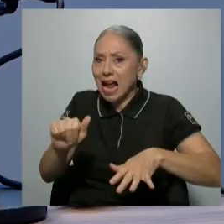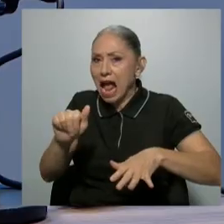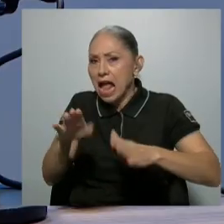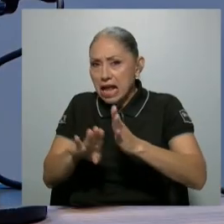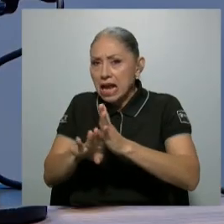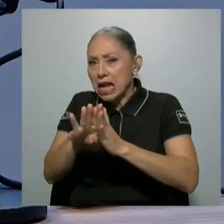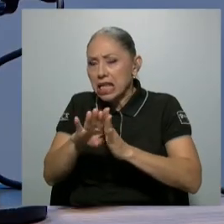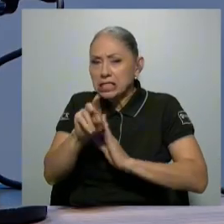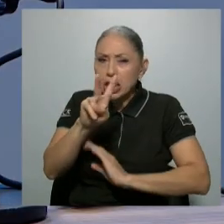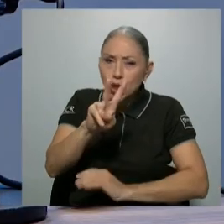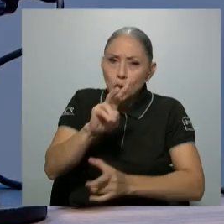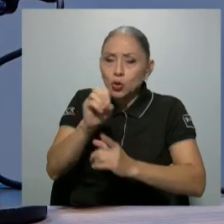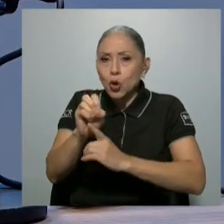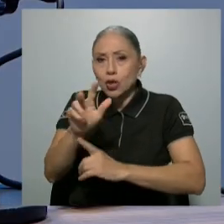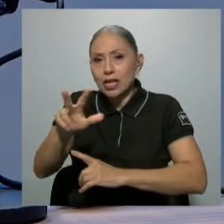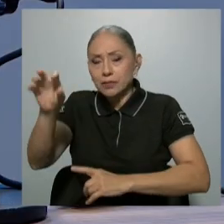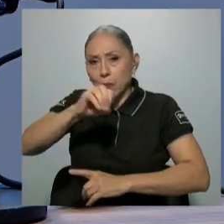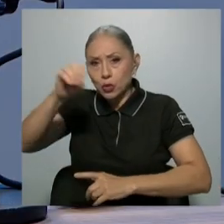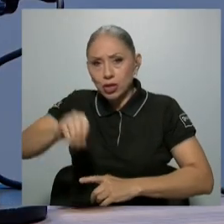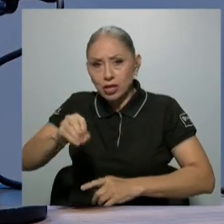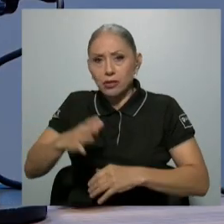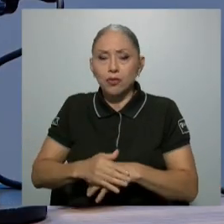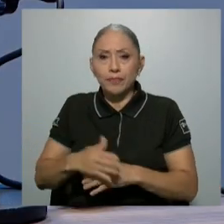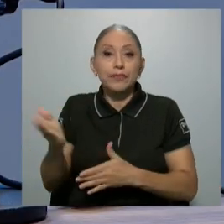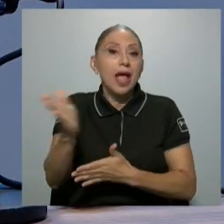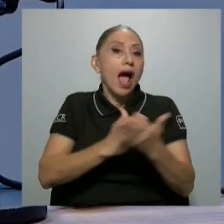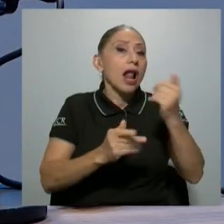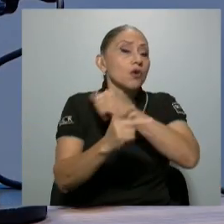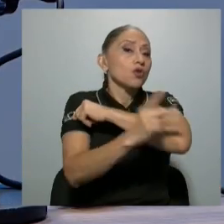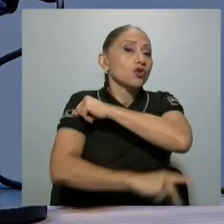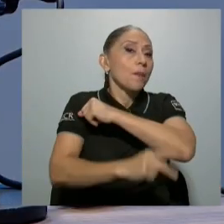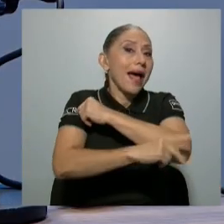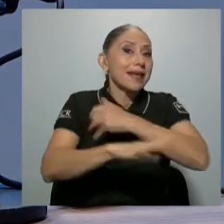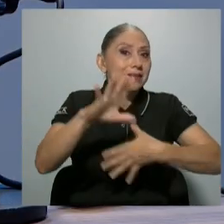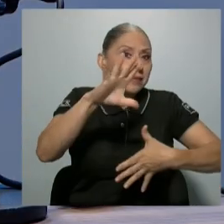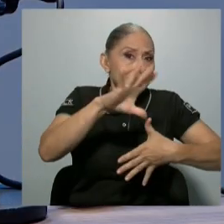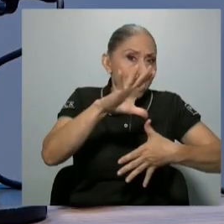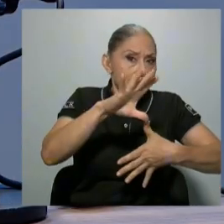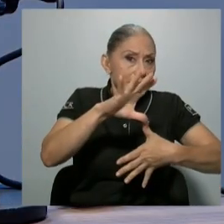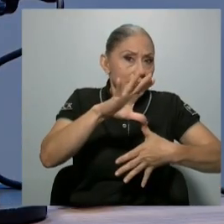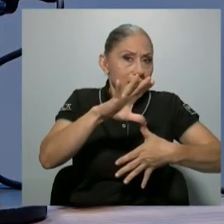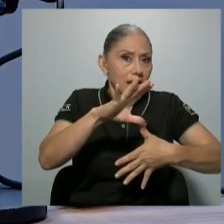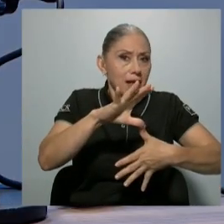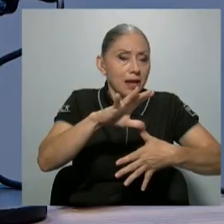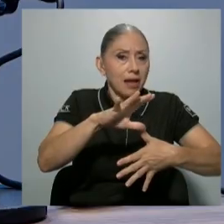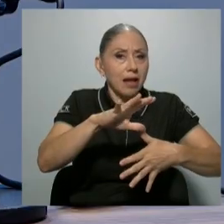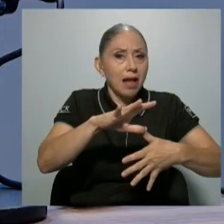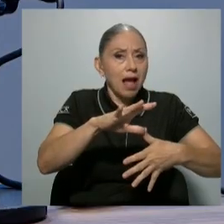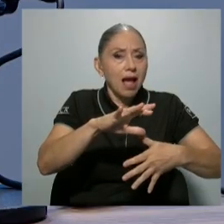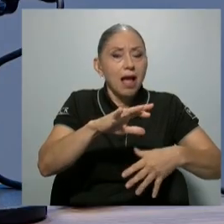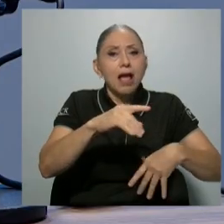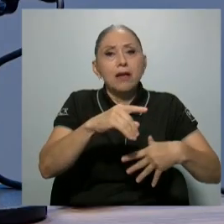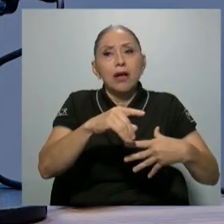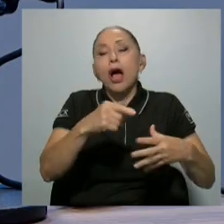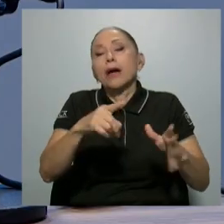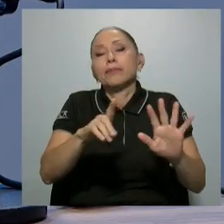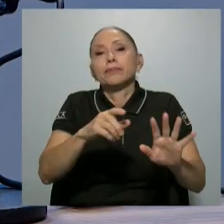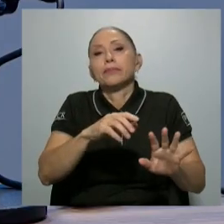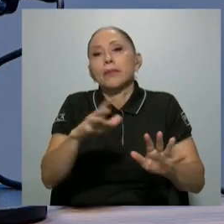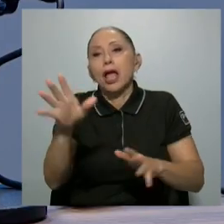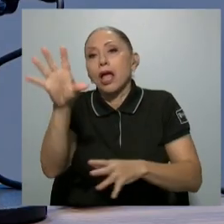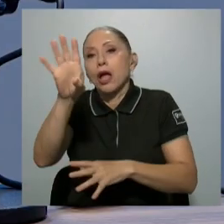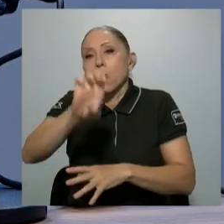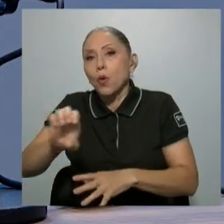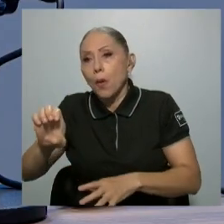Hay algunos países en el continente, no digo África, y algunos de Asia